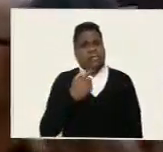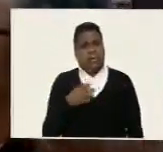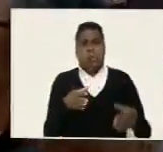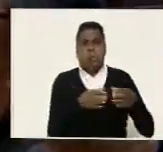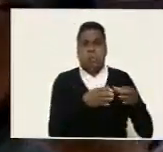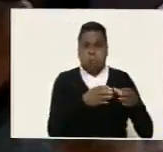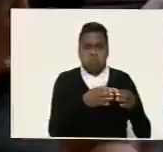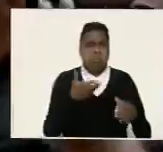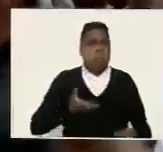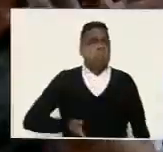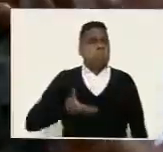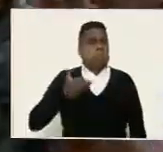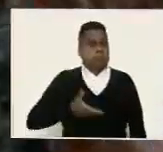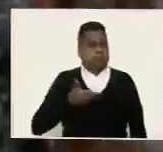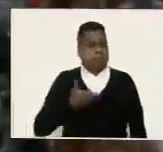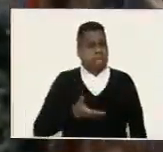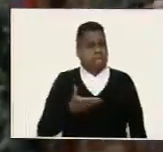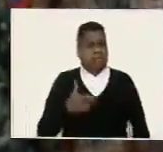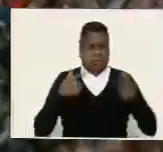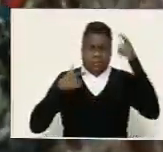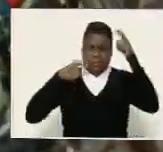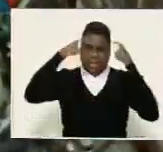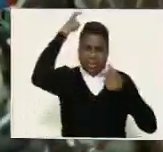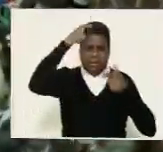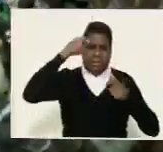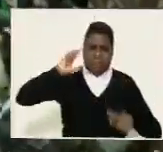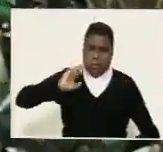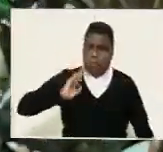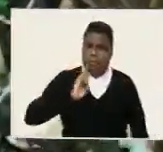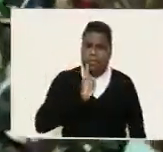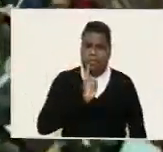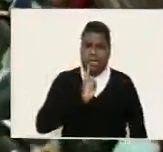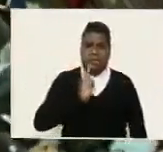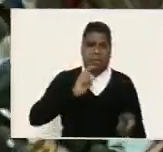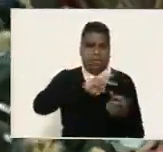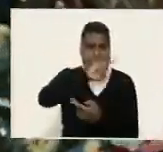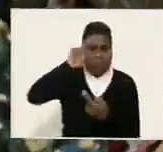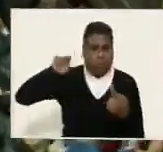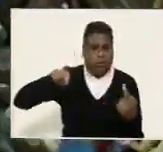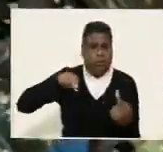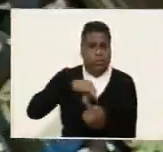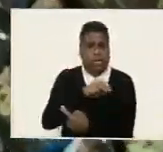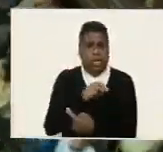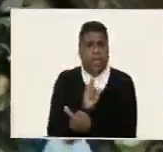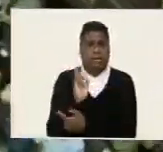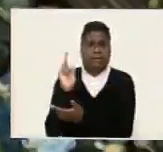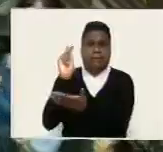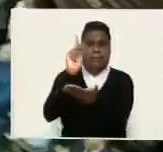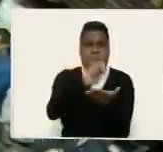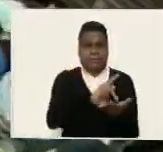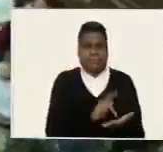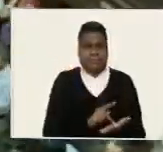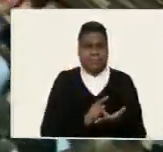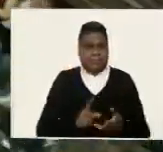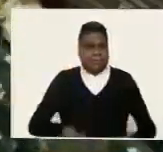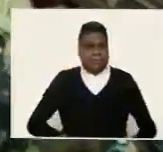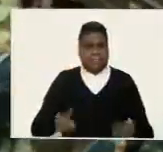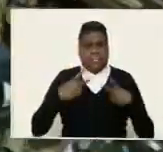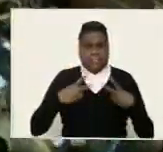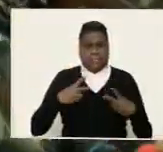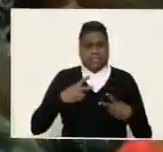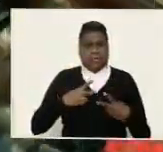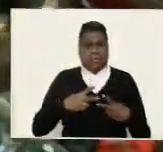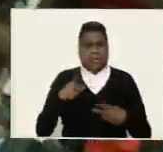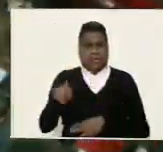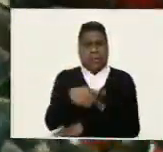agrupación importante de chavistas, bolivarianos, revolucionarios, dispuestos a dar la vida por la patria.